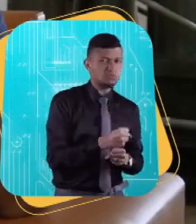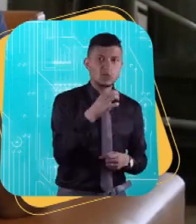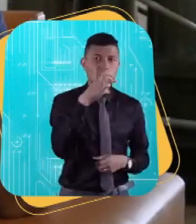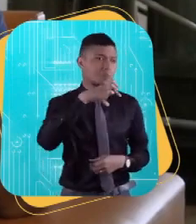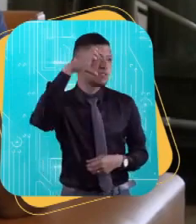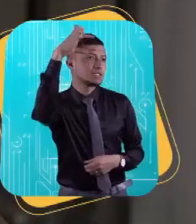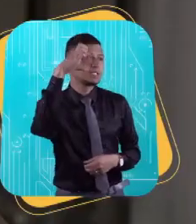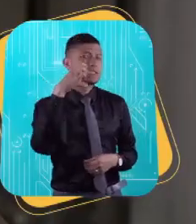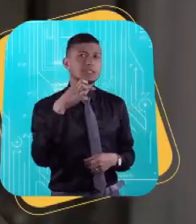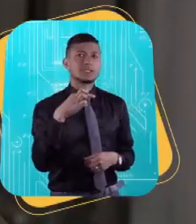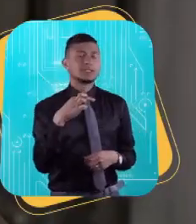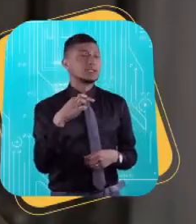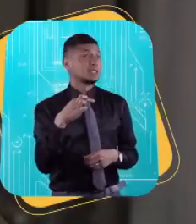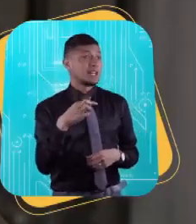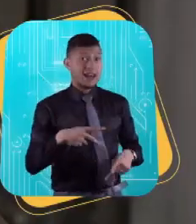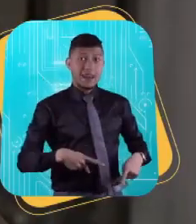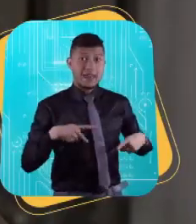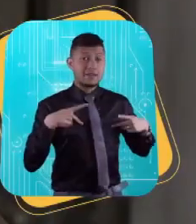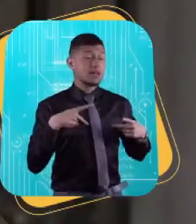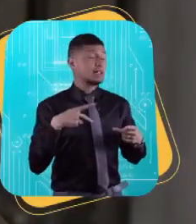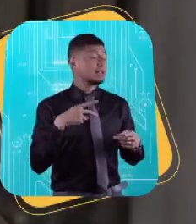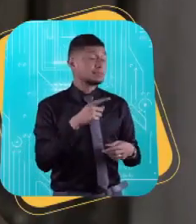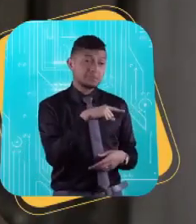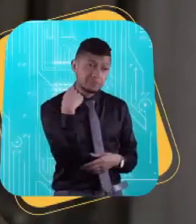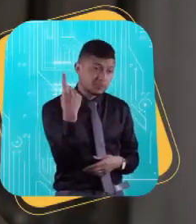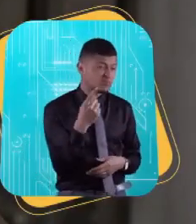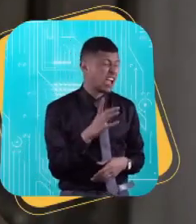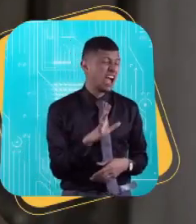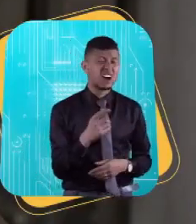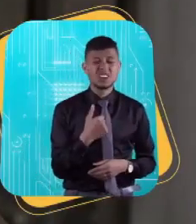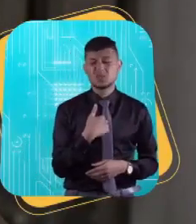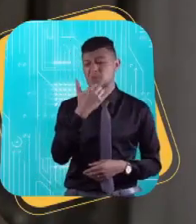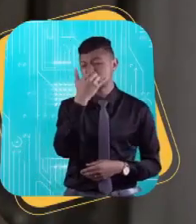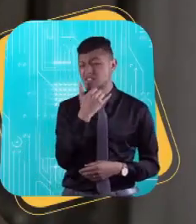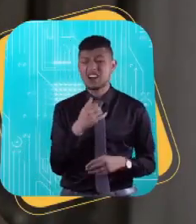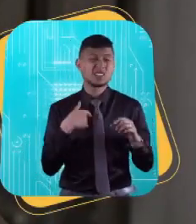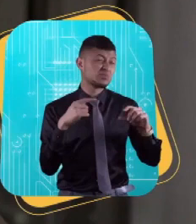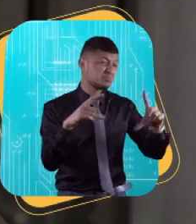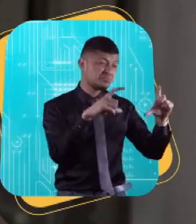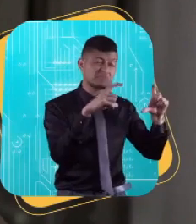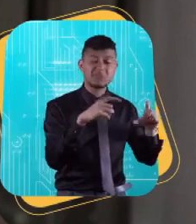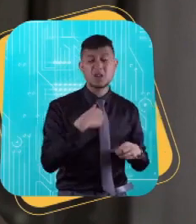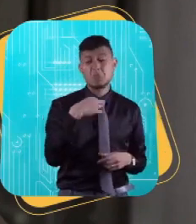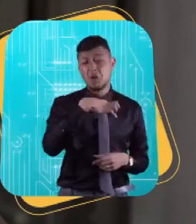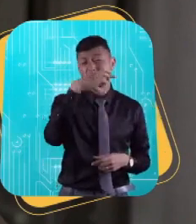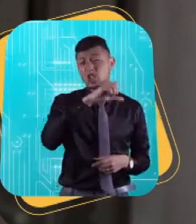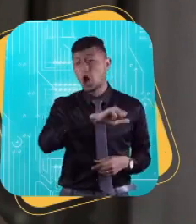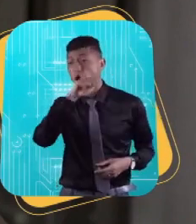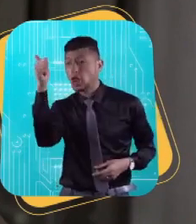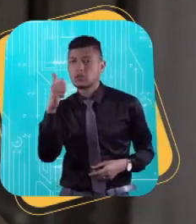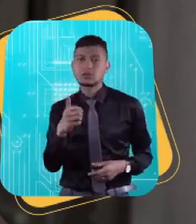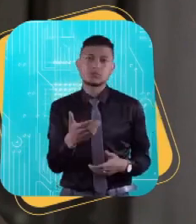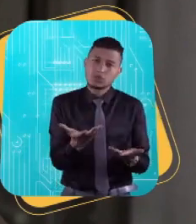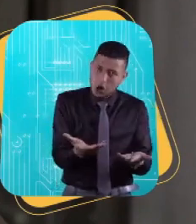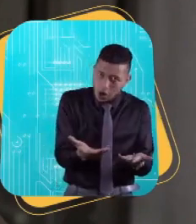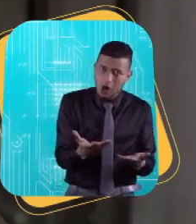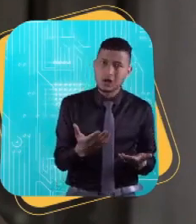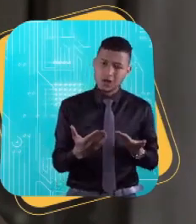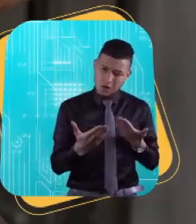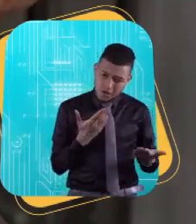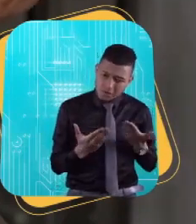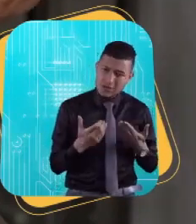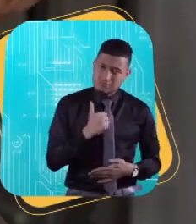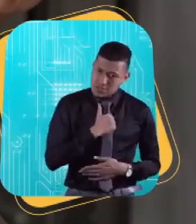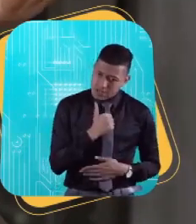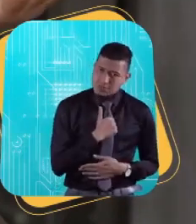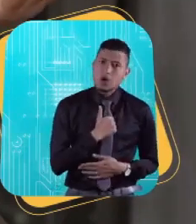primer tropezón, porque la vida es de tropezones, en el primer tropezón usted se cayó y dice, no, yo estudié lo que no era, lo mío era